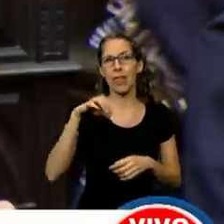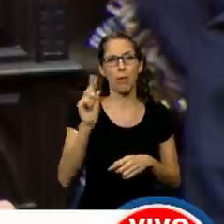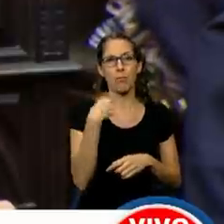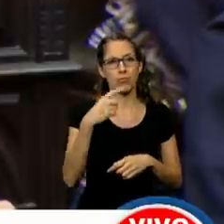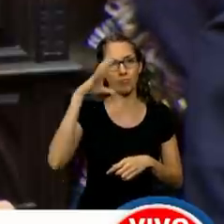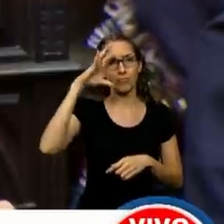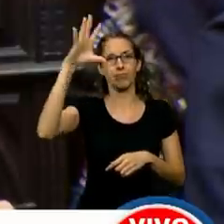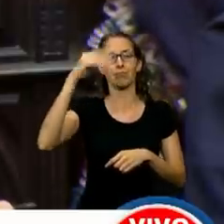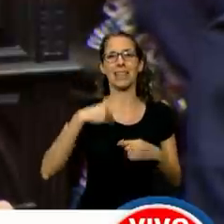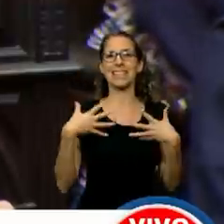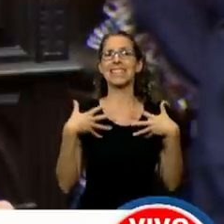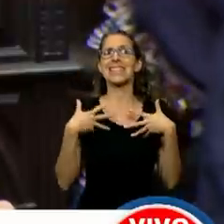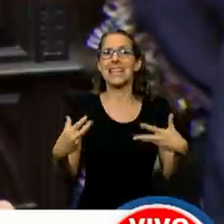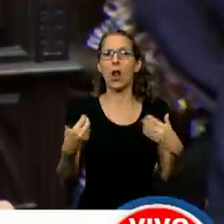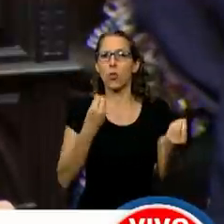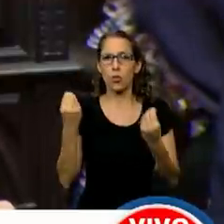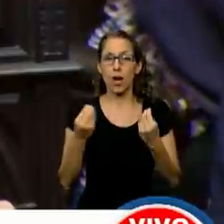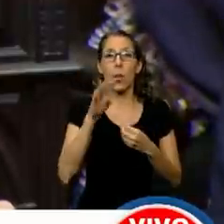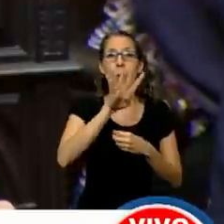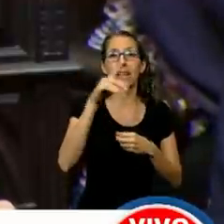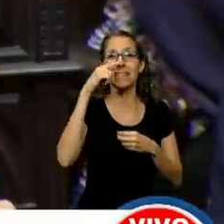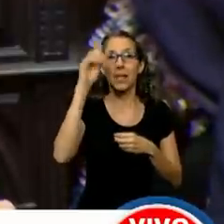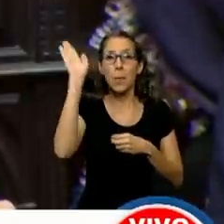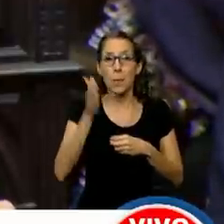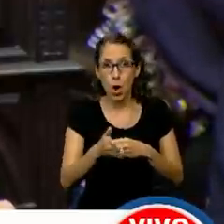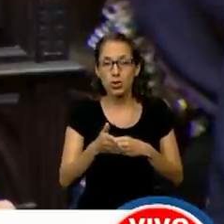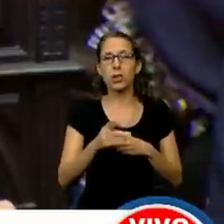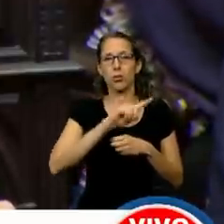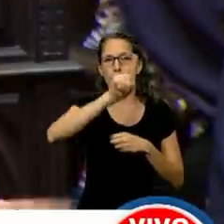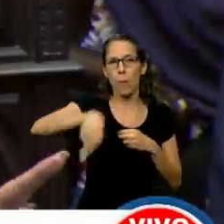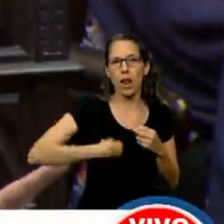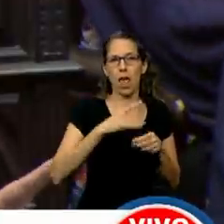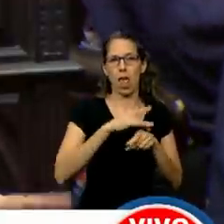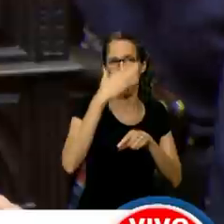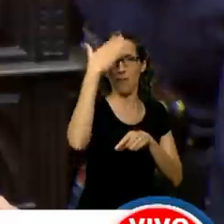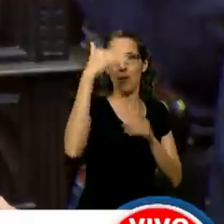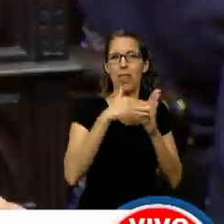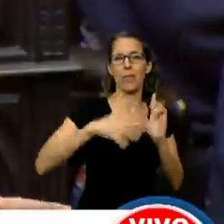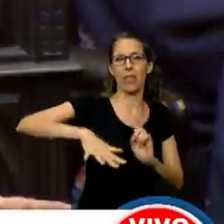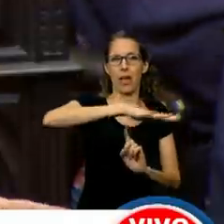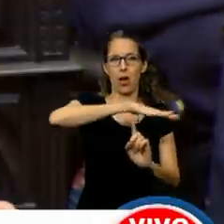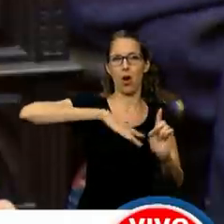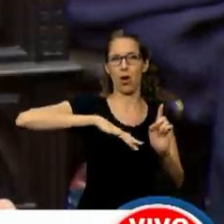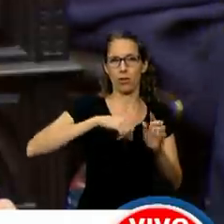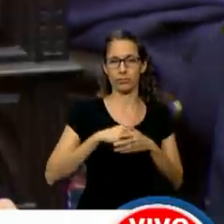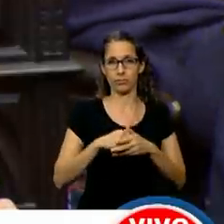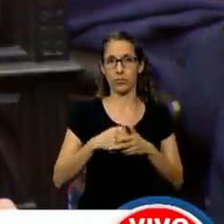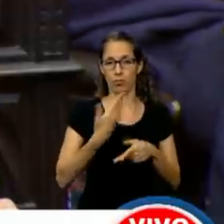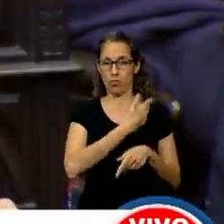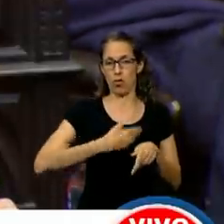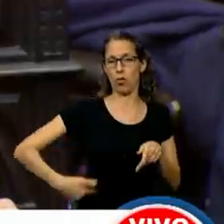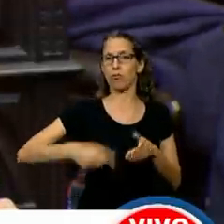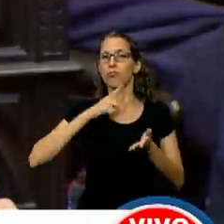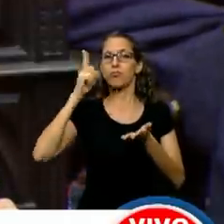salud en el 47 por ciento de los casos enferman a las personas las políticas públicas deben ir acompañadas también